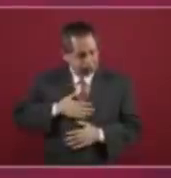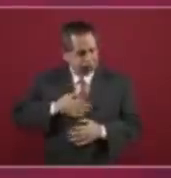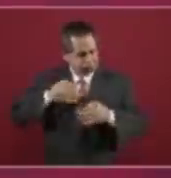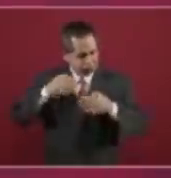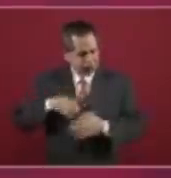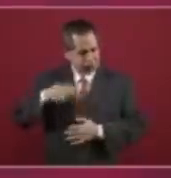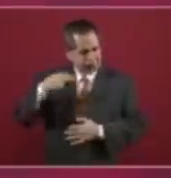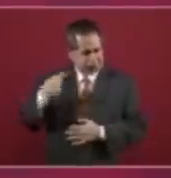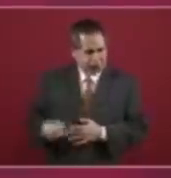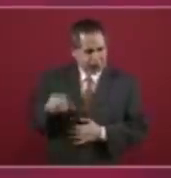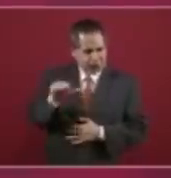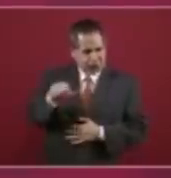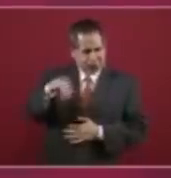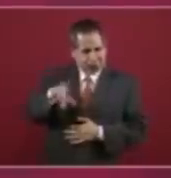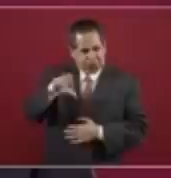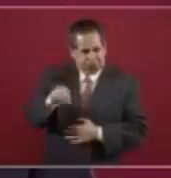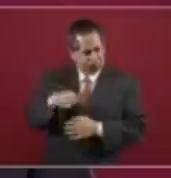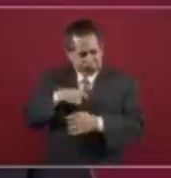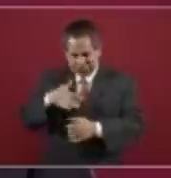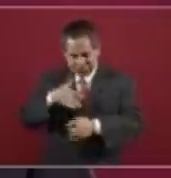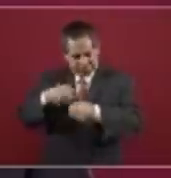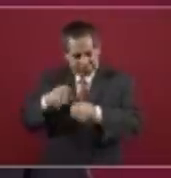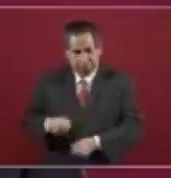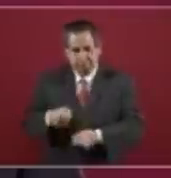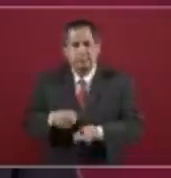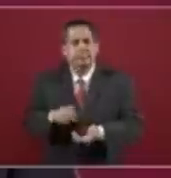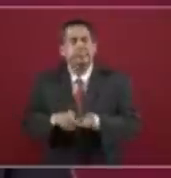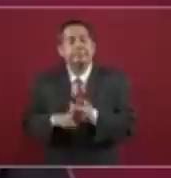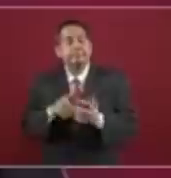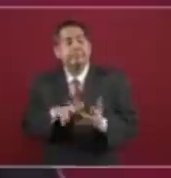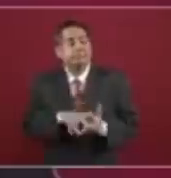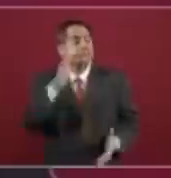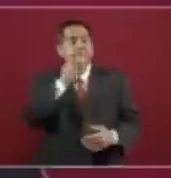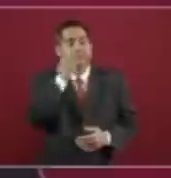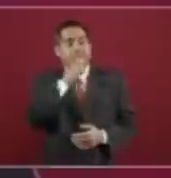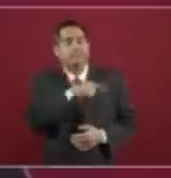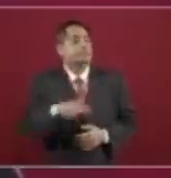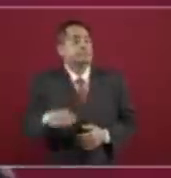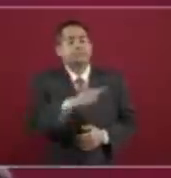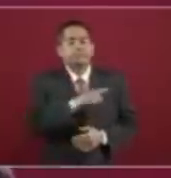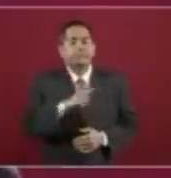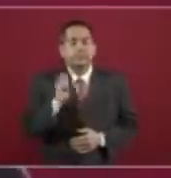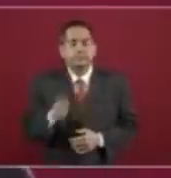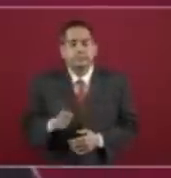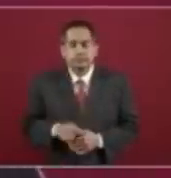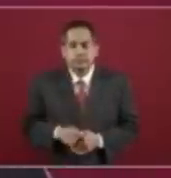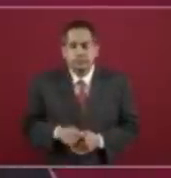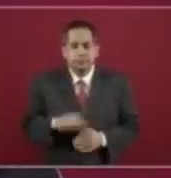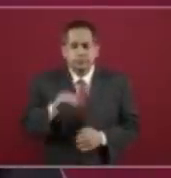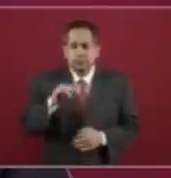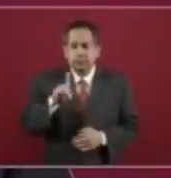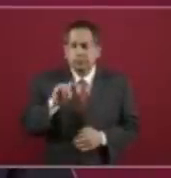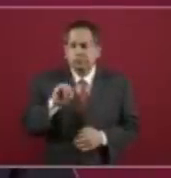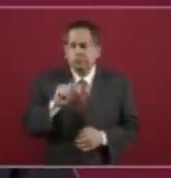Manuel, que la mayoría de las escuelas son multigrados